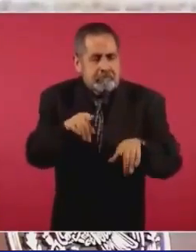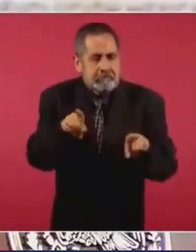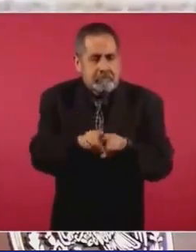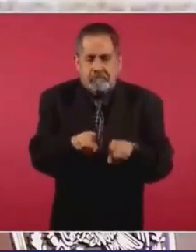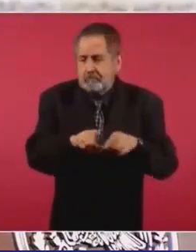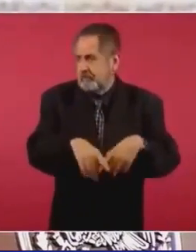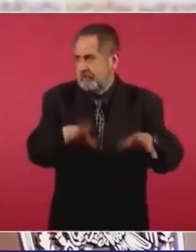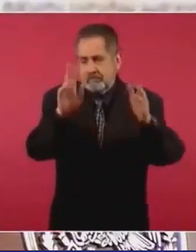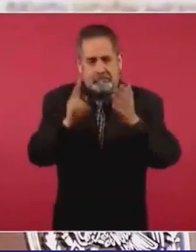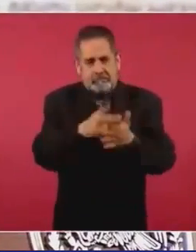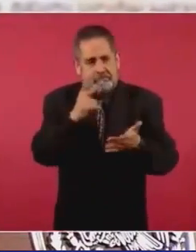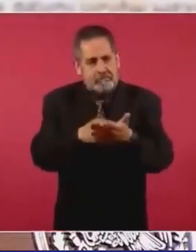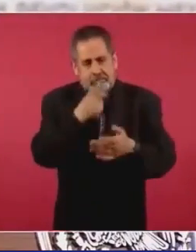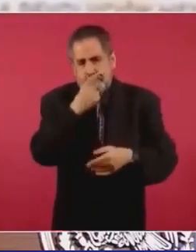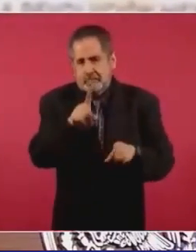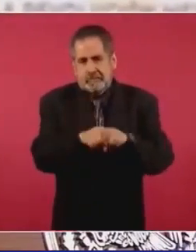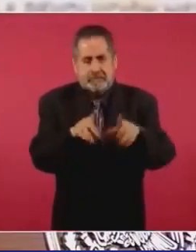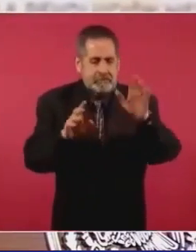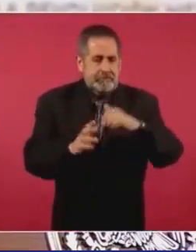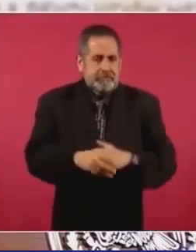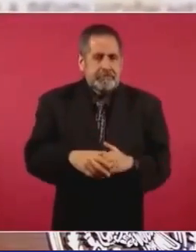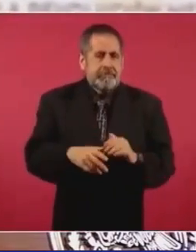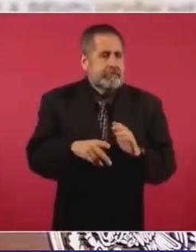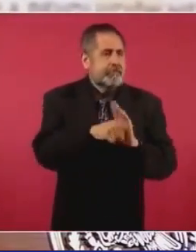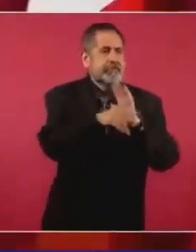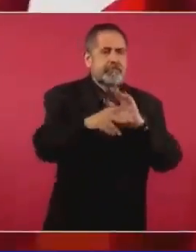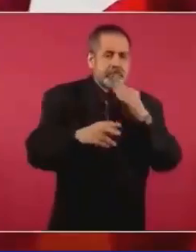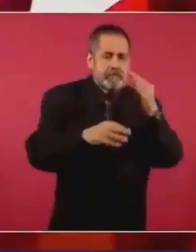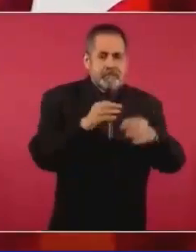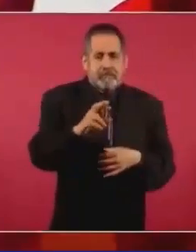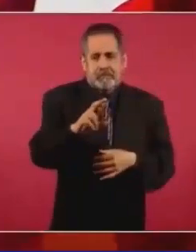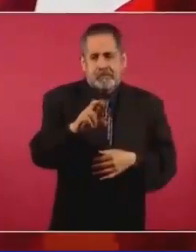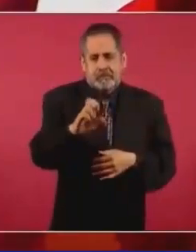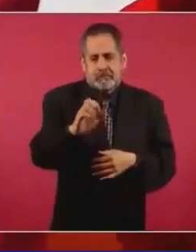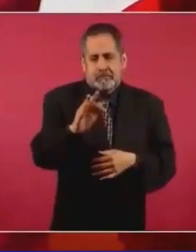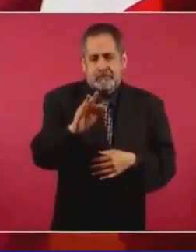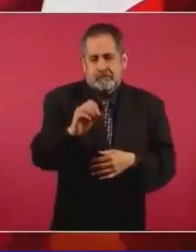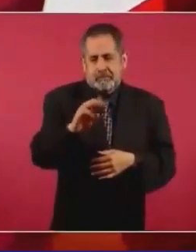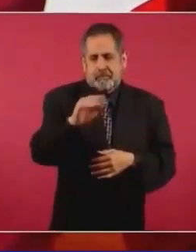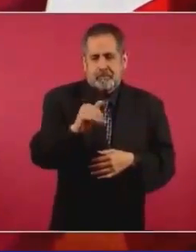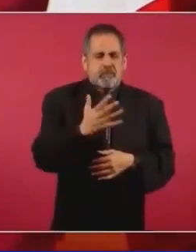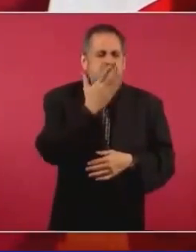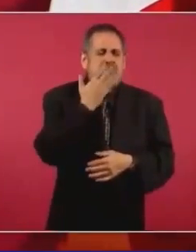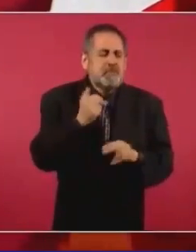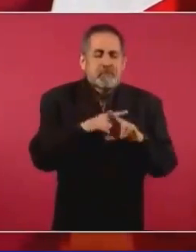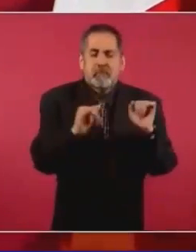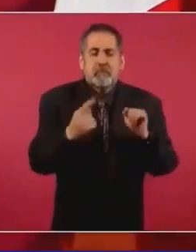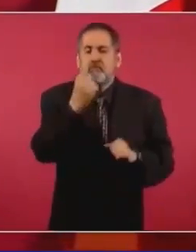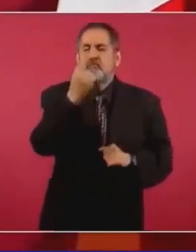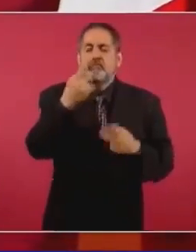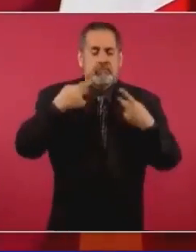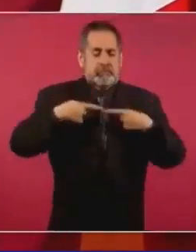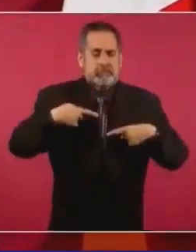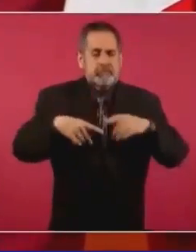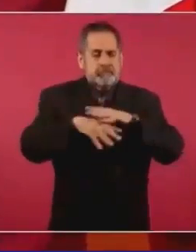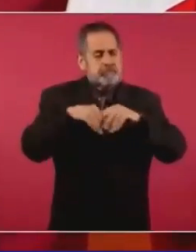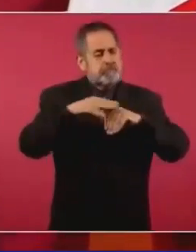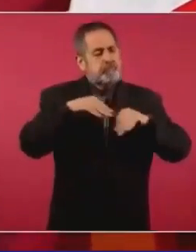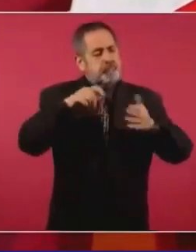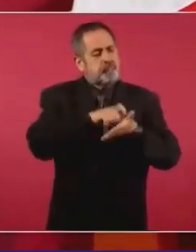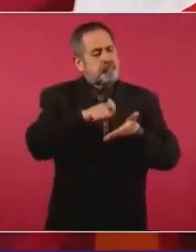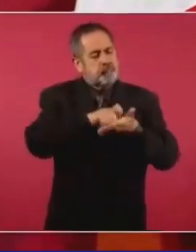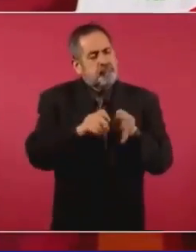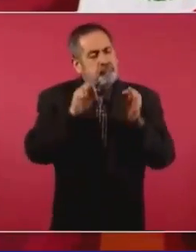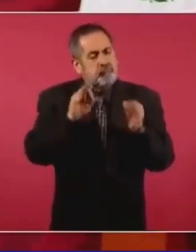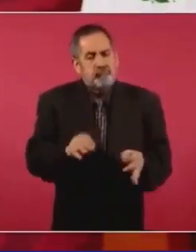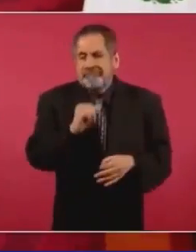Ya hemos dicho que en la Reforma no hay un solo articulista